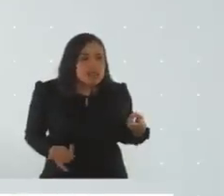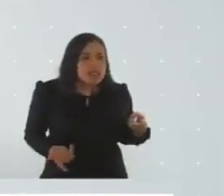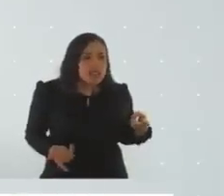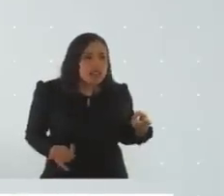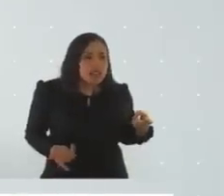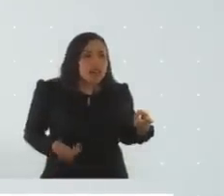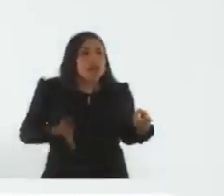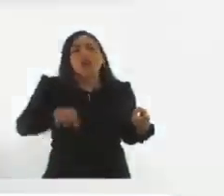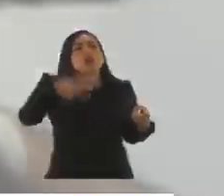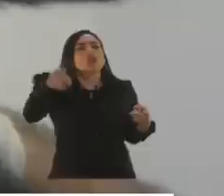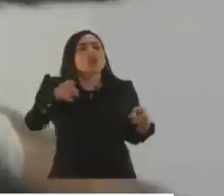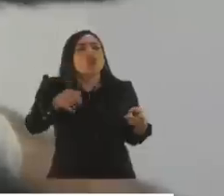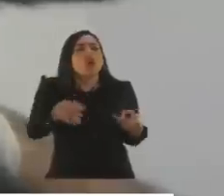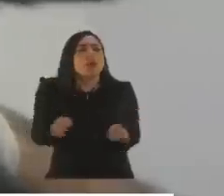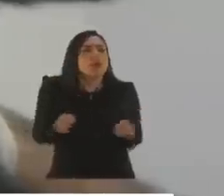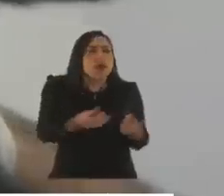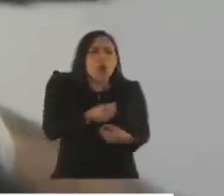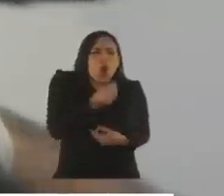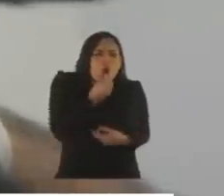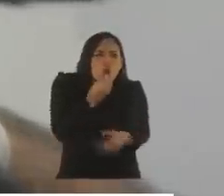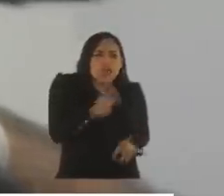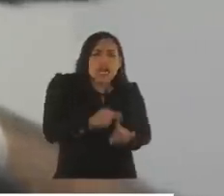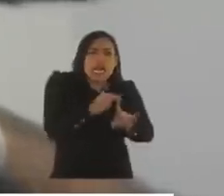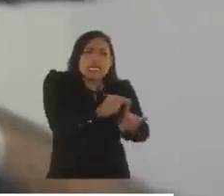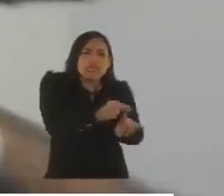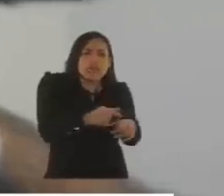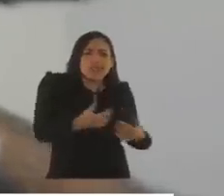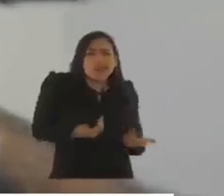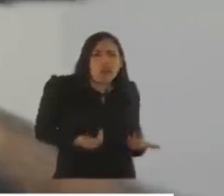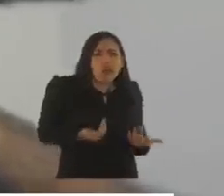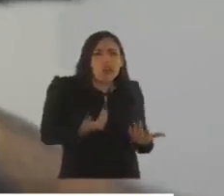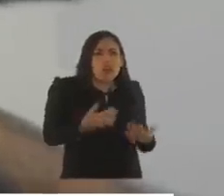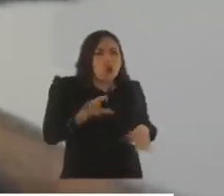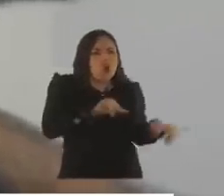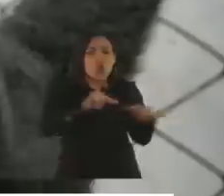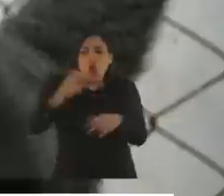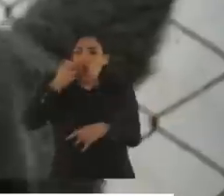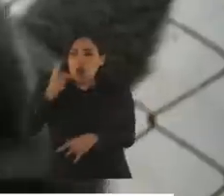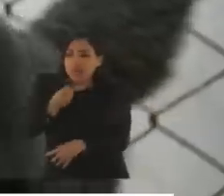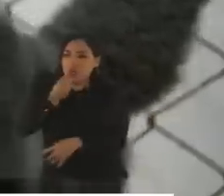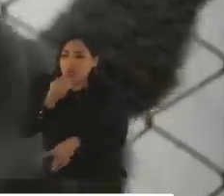también le suministraban dietas específicas de los seres humanos.